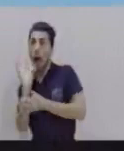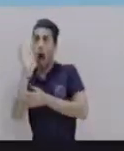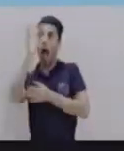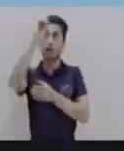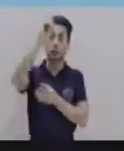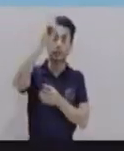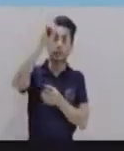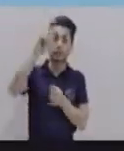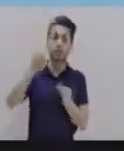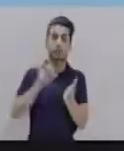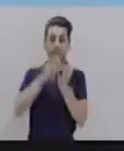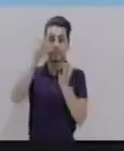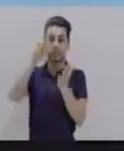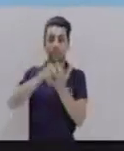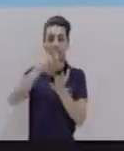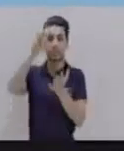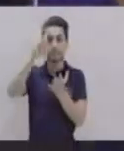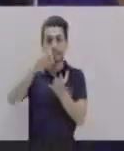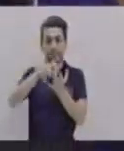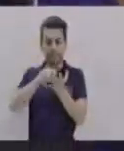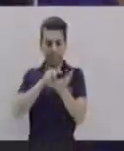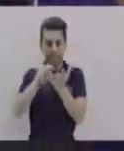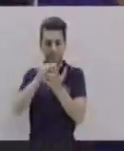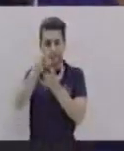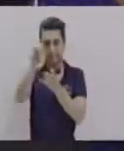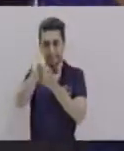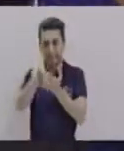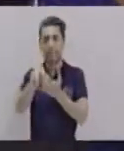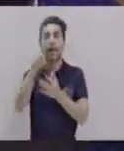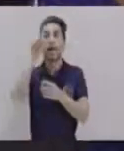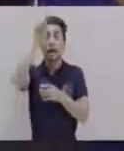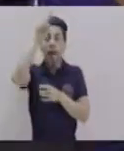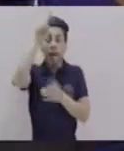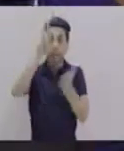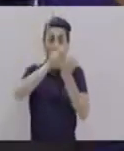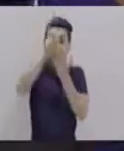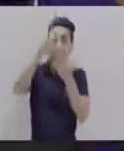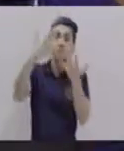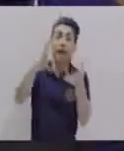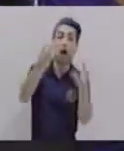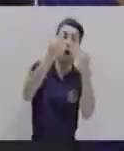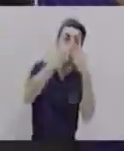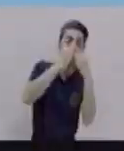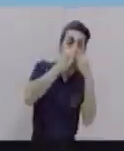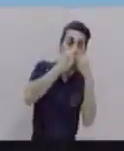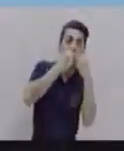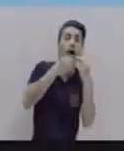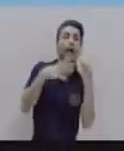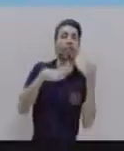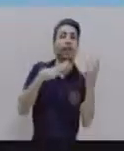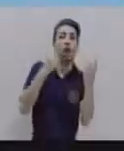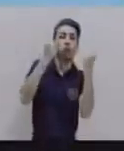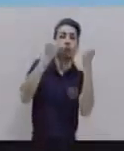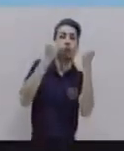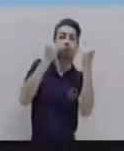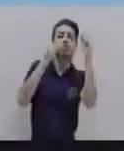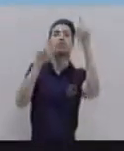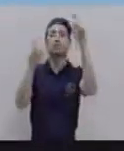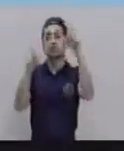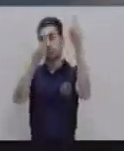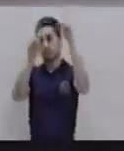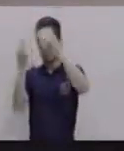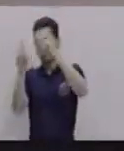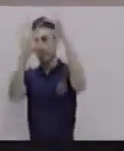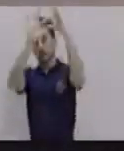qué razón? Porque este saltamontes ya consumió un poco y tiene más energía. El ratón es el